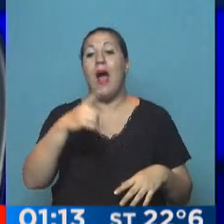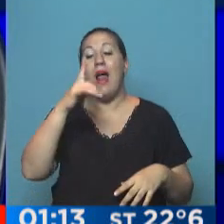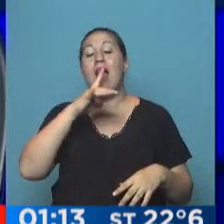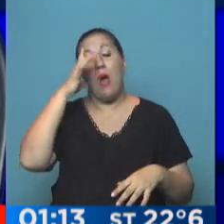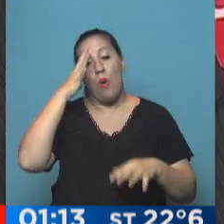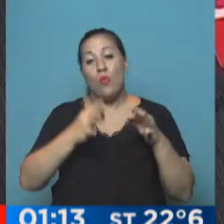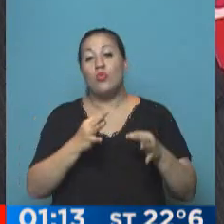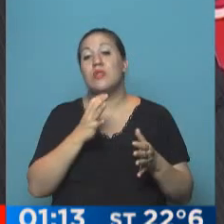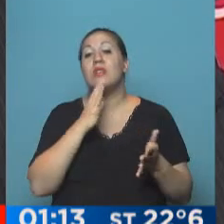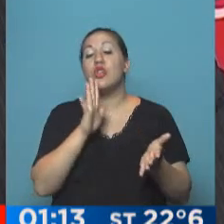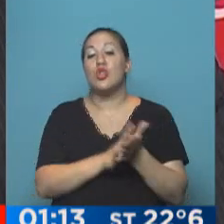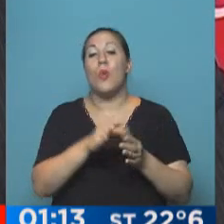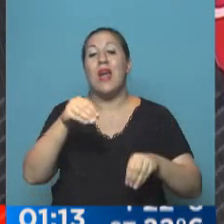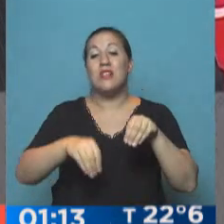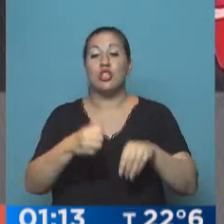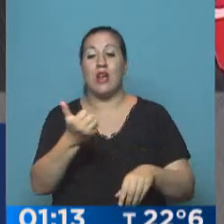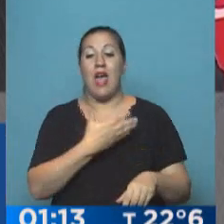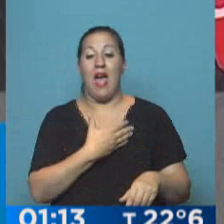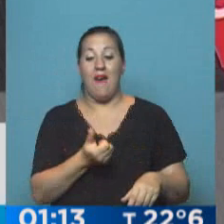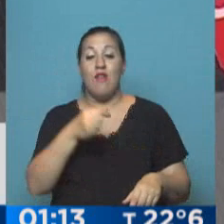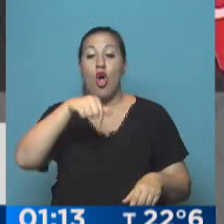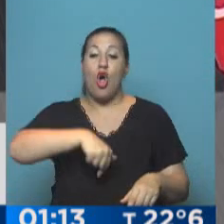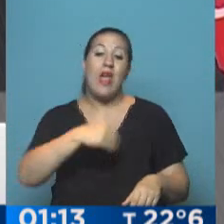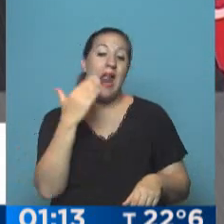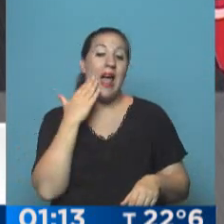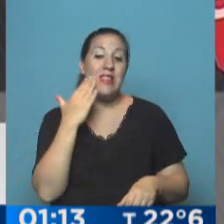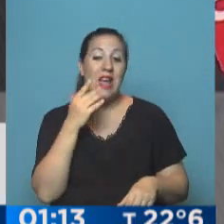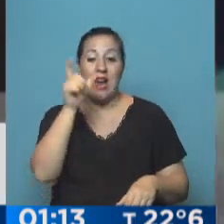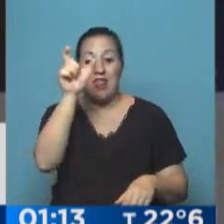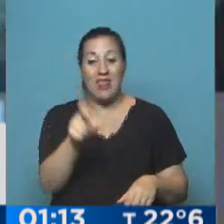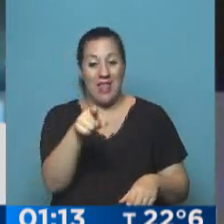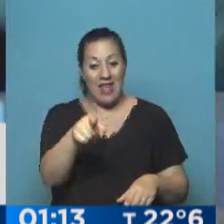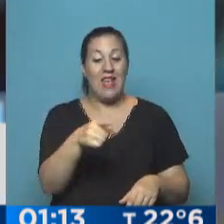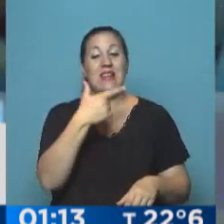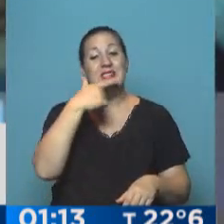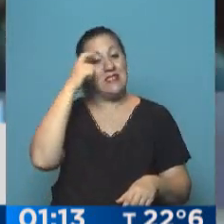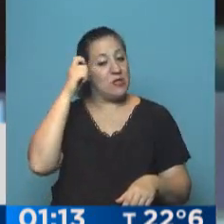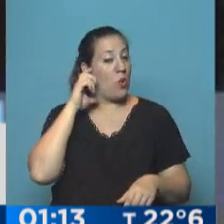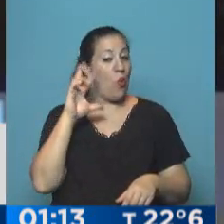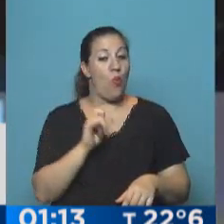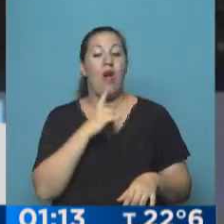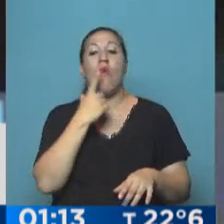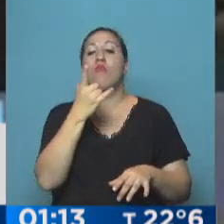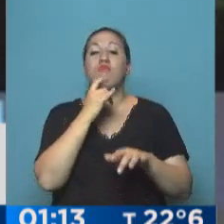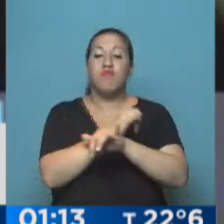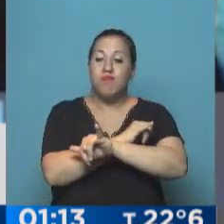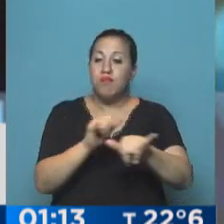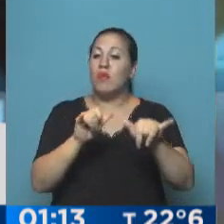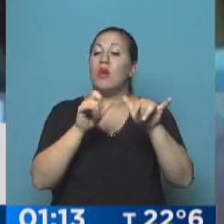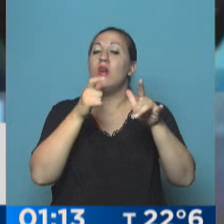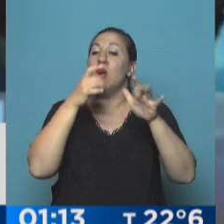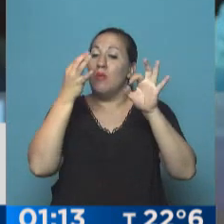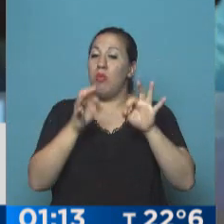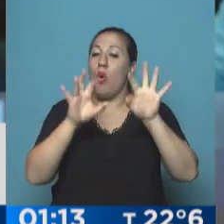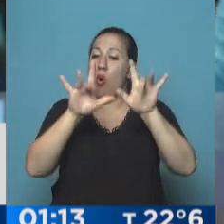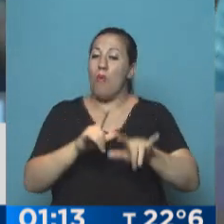probablemente, que tiene que ver con las elecciones de AFA, porque hoy a la tarde este señor, Luis Segura, y mediante un comunicado oficial del boletín oficial, confirmaba